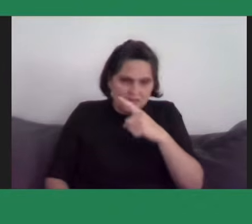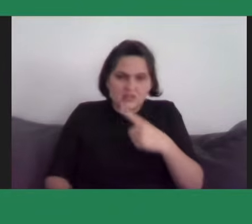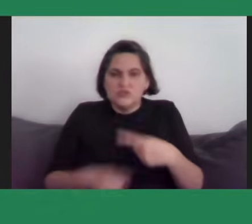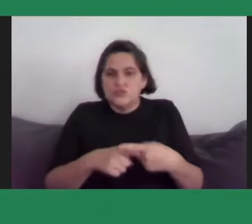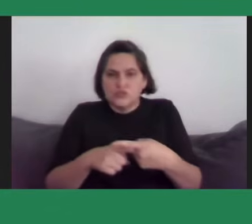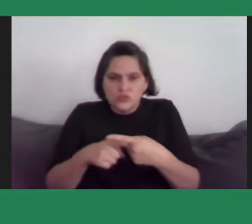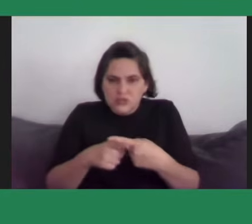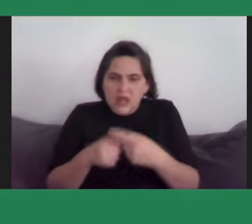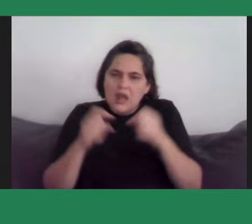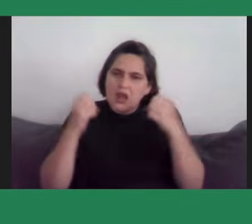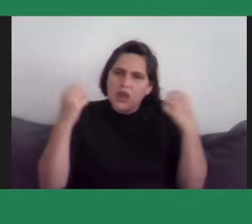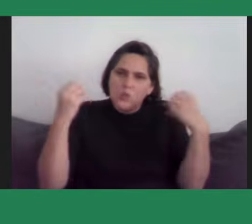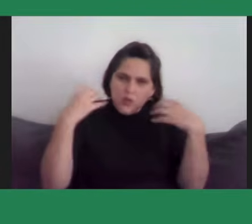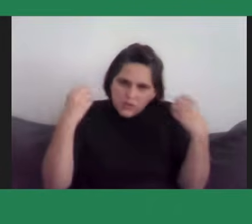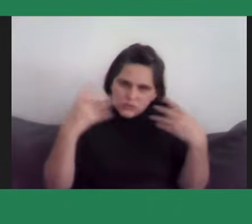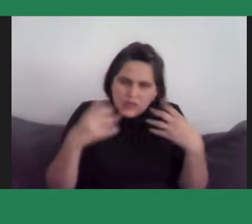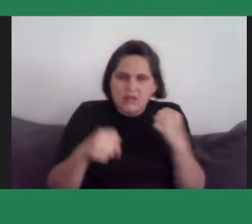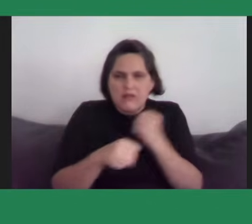laboral.